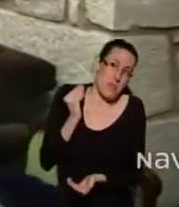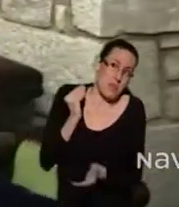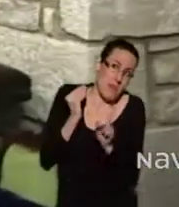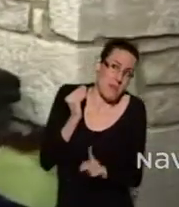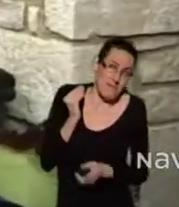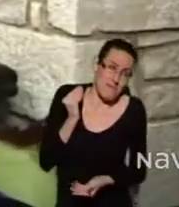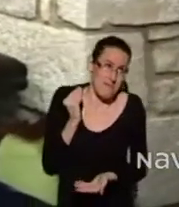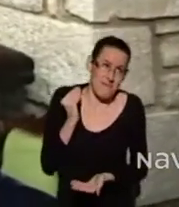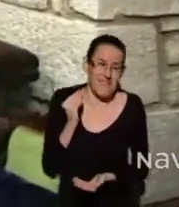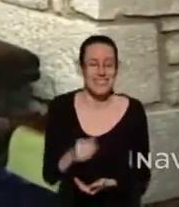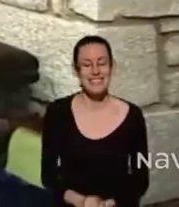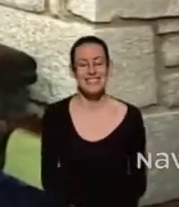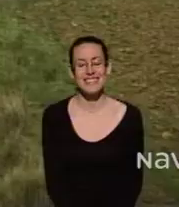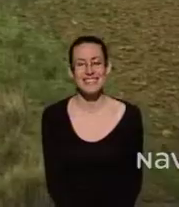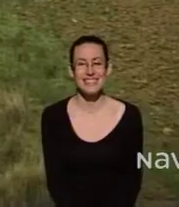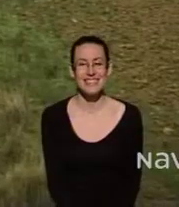menos.